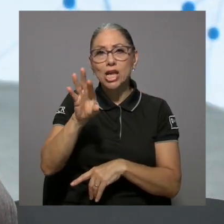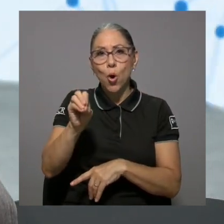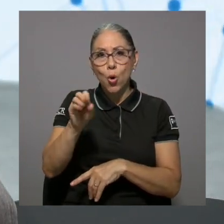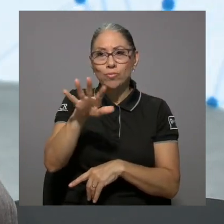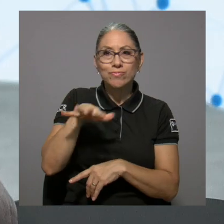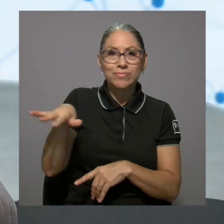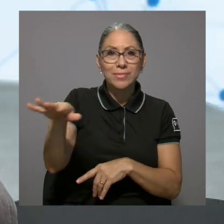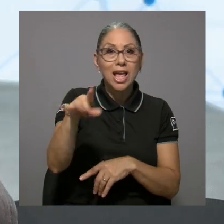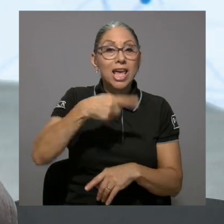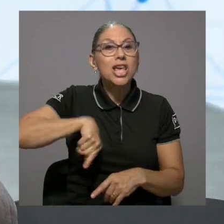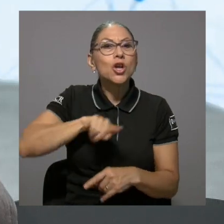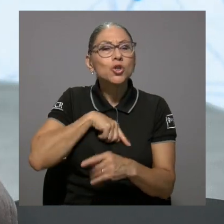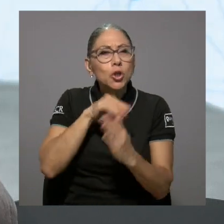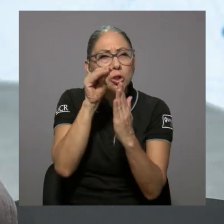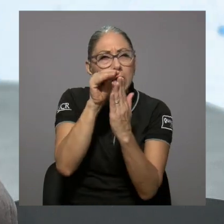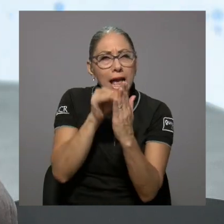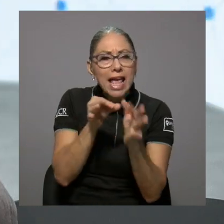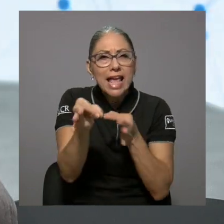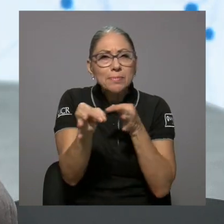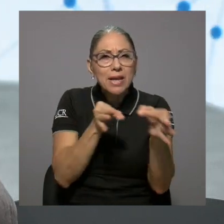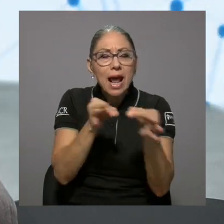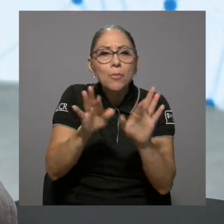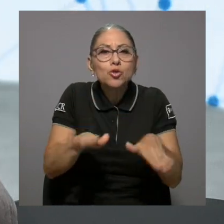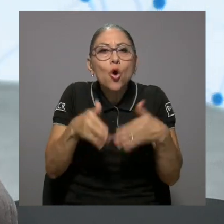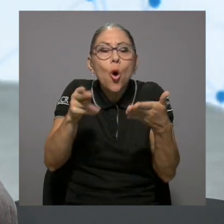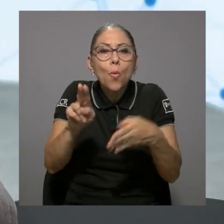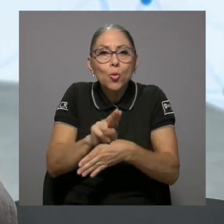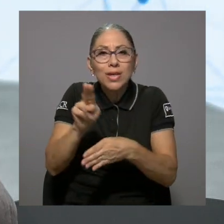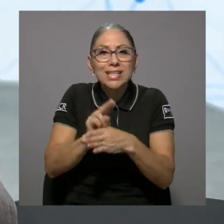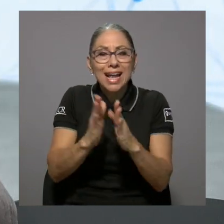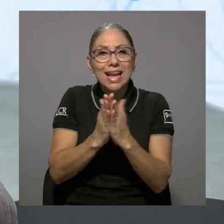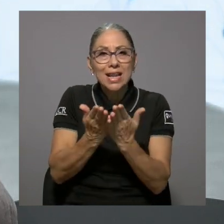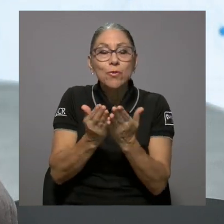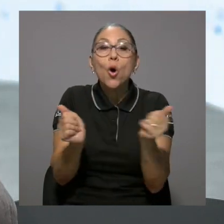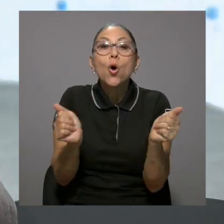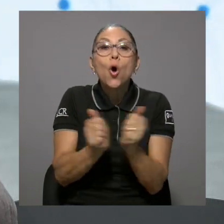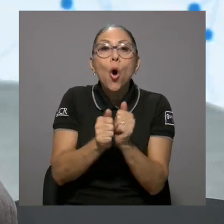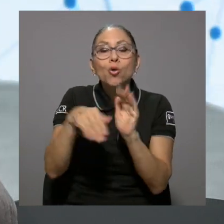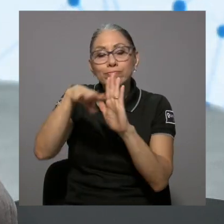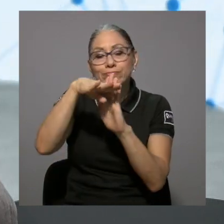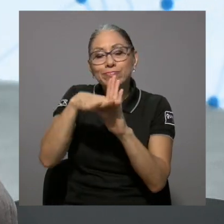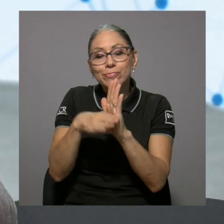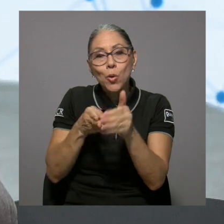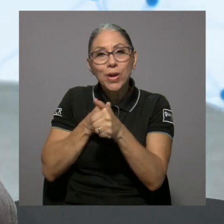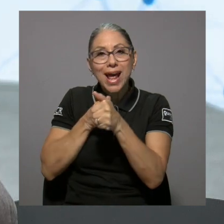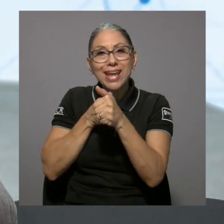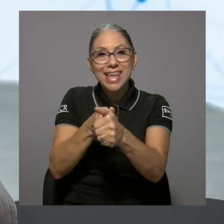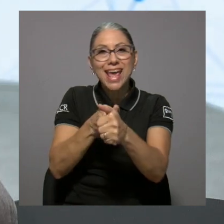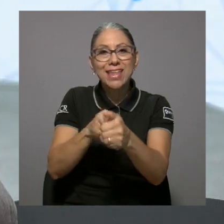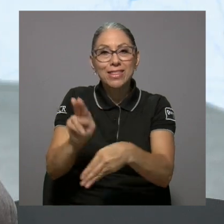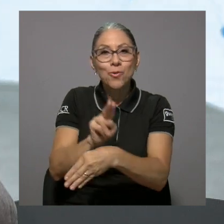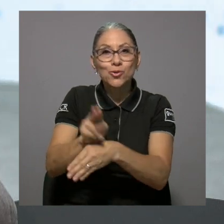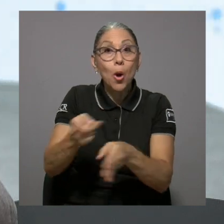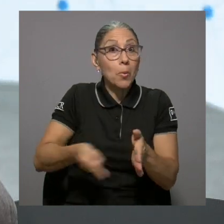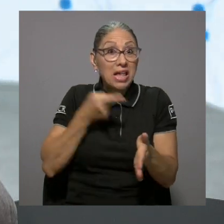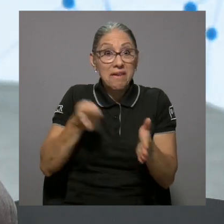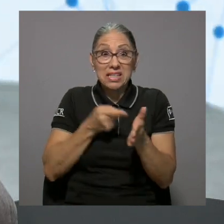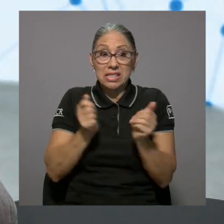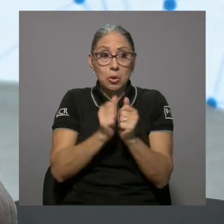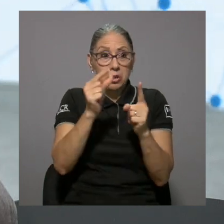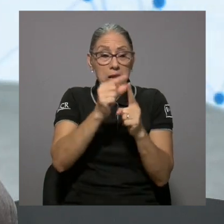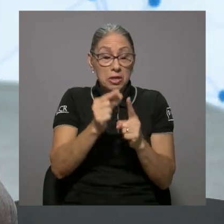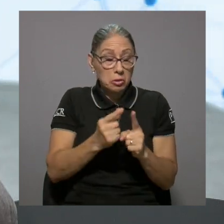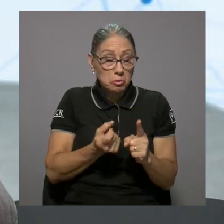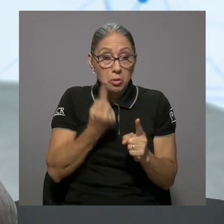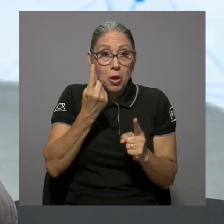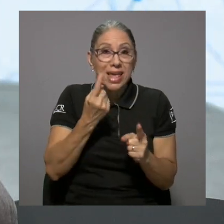especificamos cómo utilizar el libro con una guía de uso, porque muchas veces algunos términos, y la otra característica,